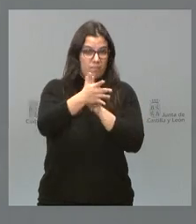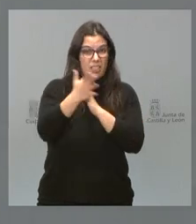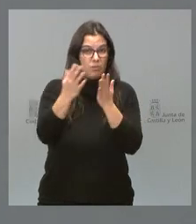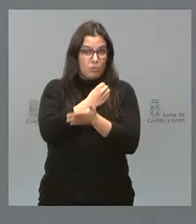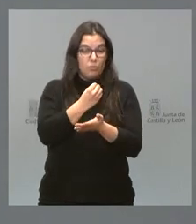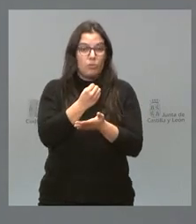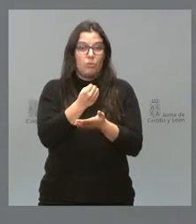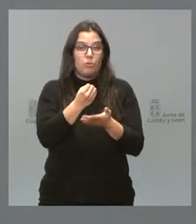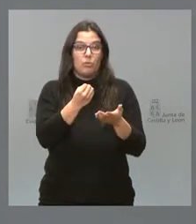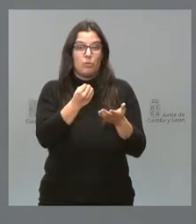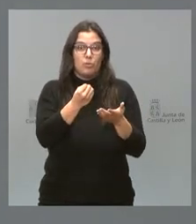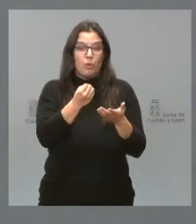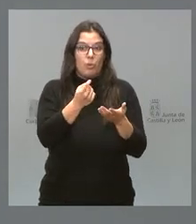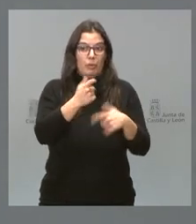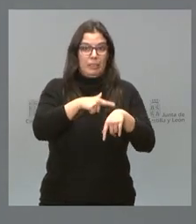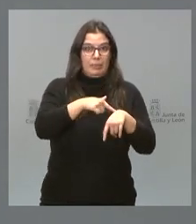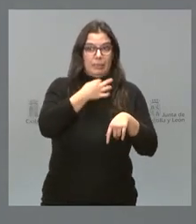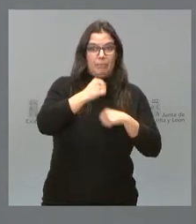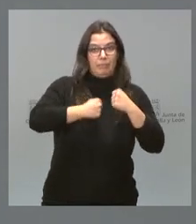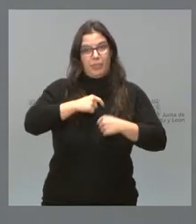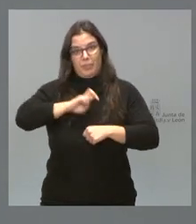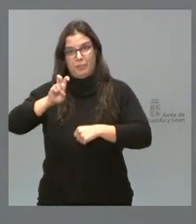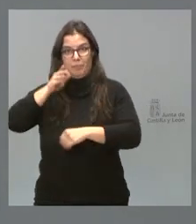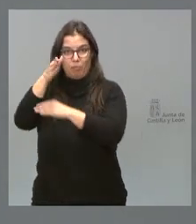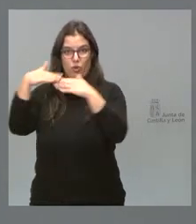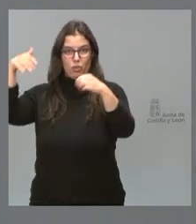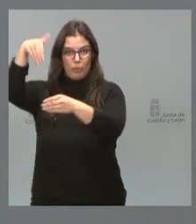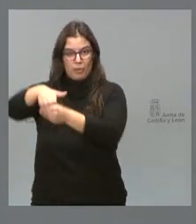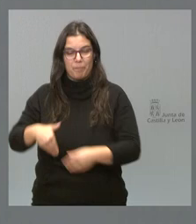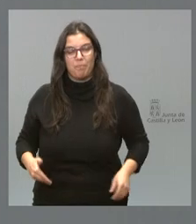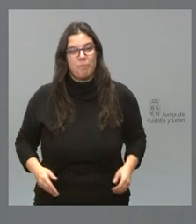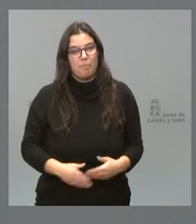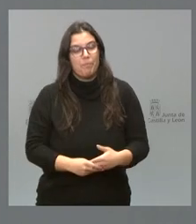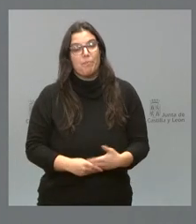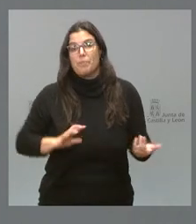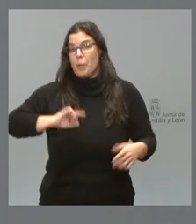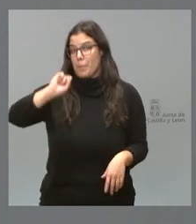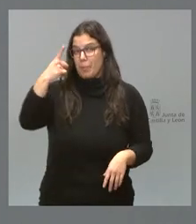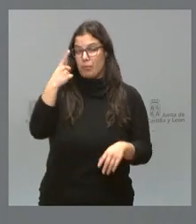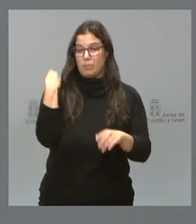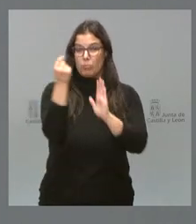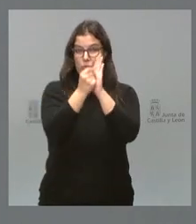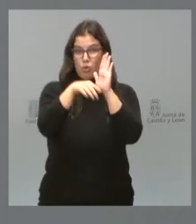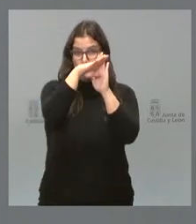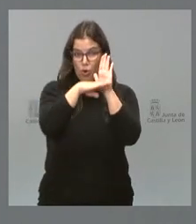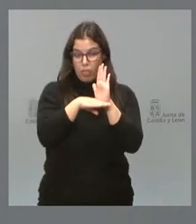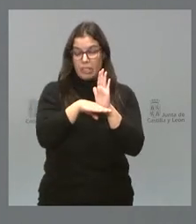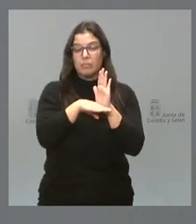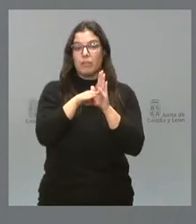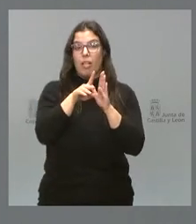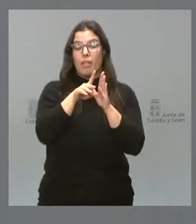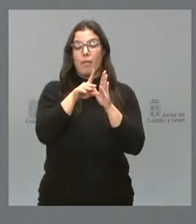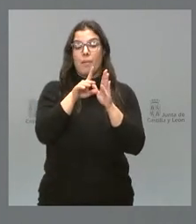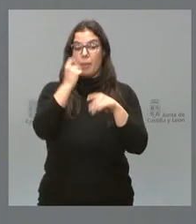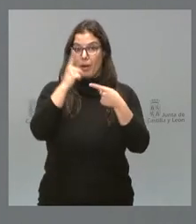Acompaña a los acuerdos encima de la mesa lo primero de ellos En el orden que tienen ustedes en el en el dossier